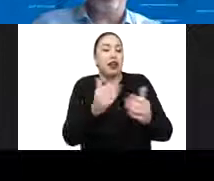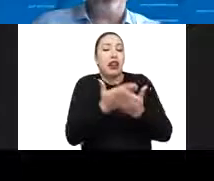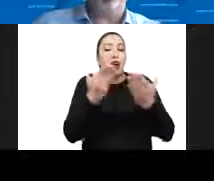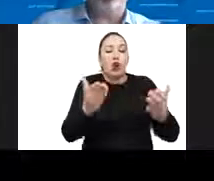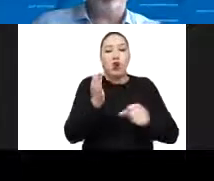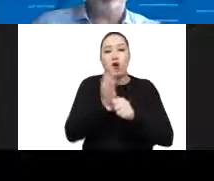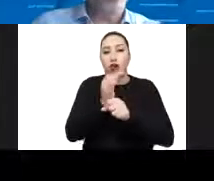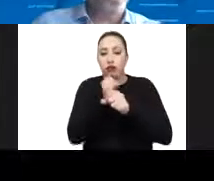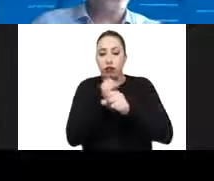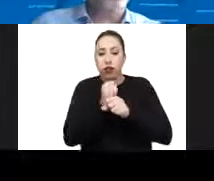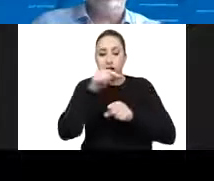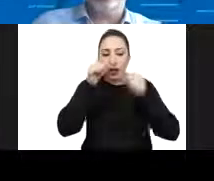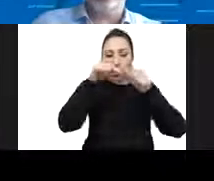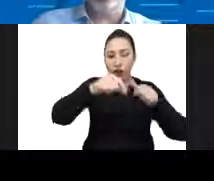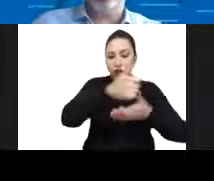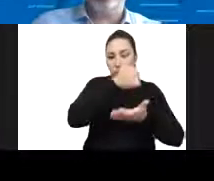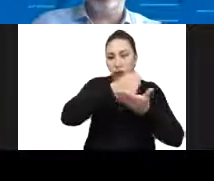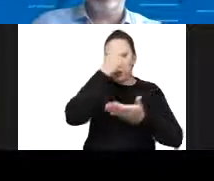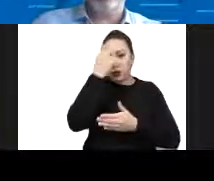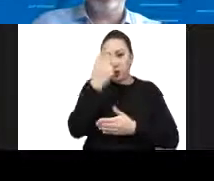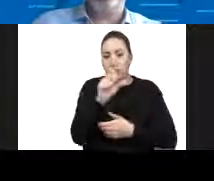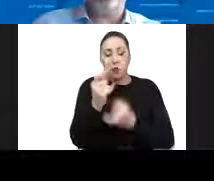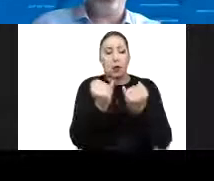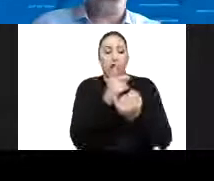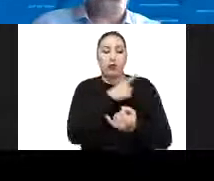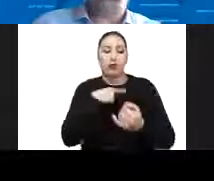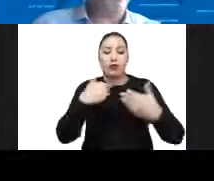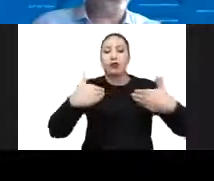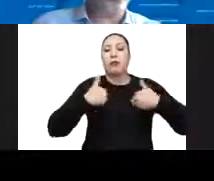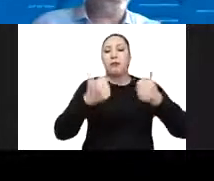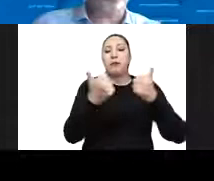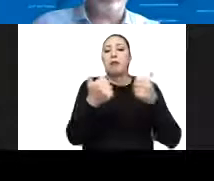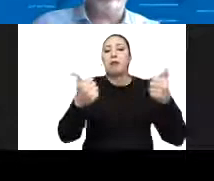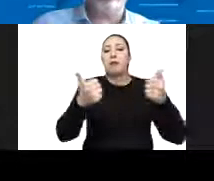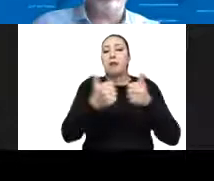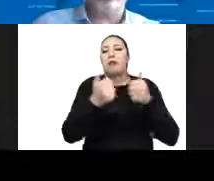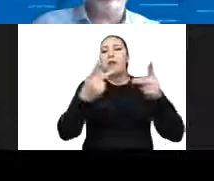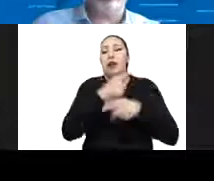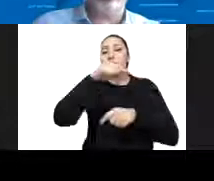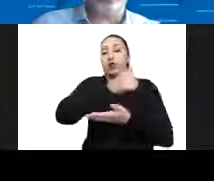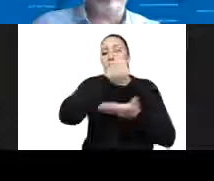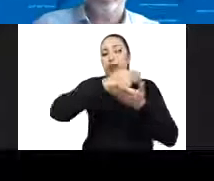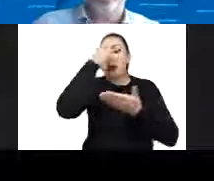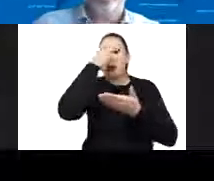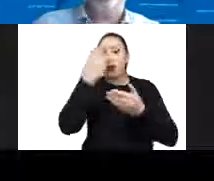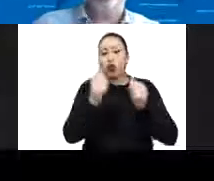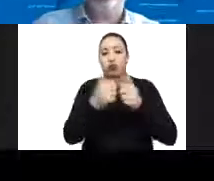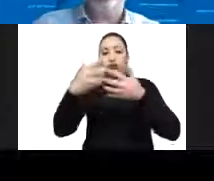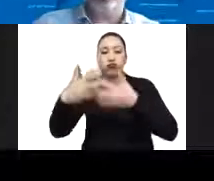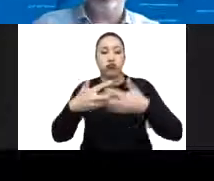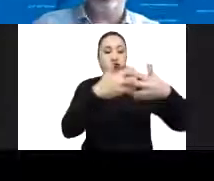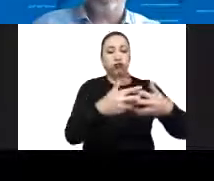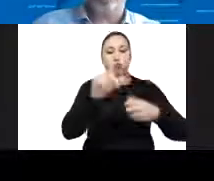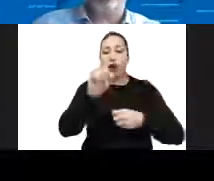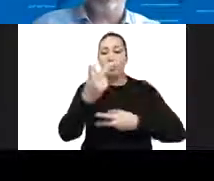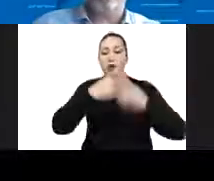en la Ciudad de México, hay que entender también muy bien el sistema de la Ciudad de México y cuál es la relación entre los dos sistemas. Hay mucha inversión